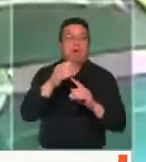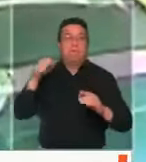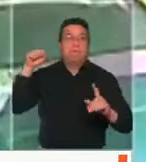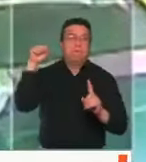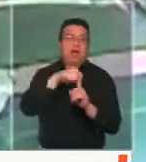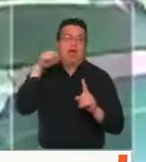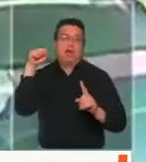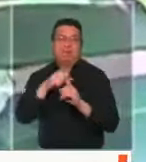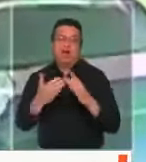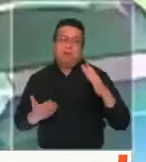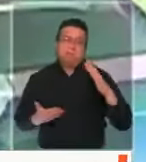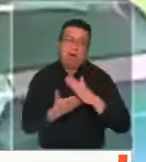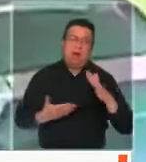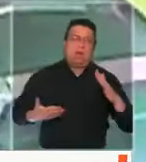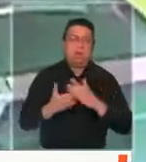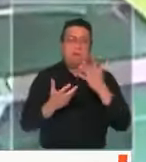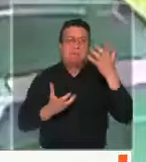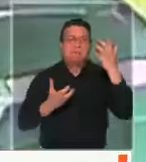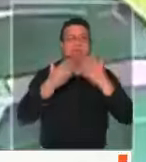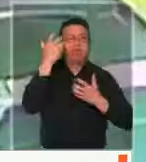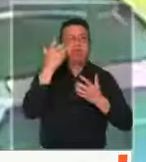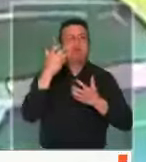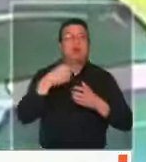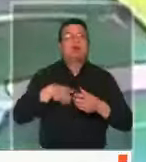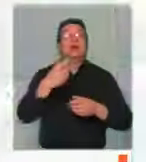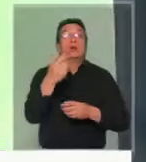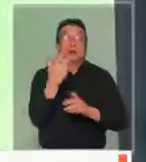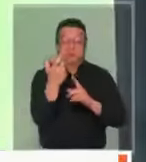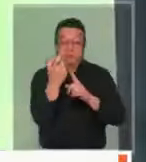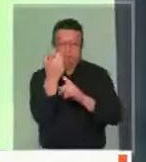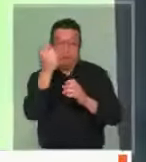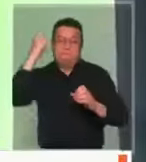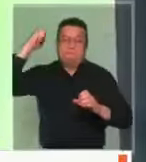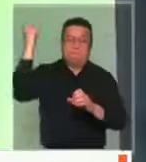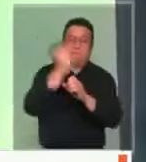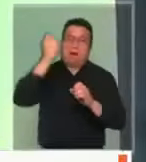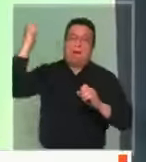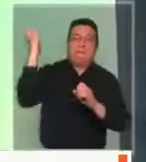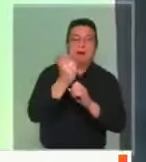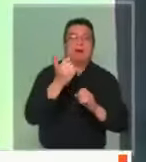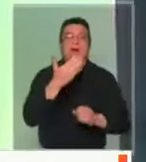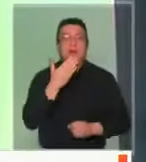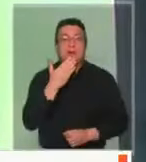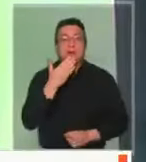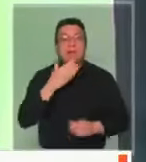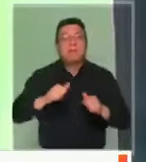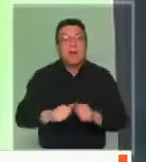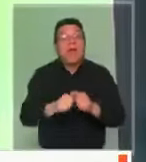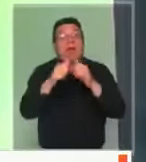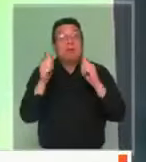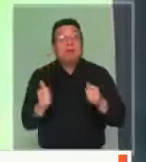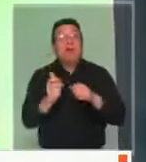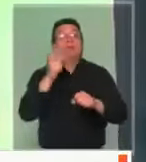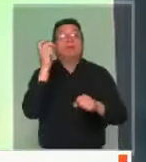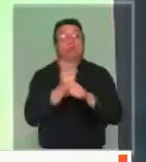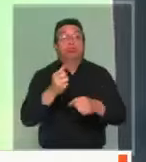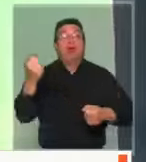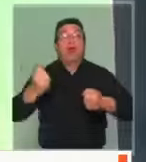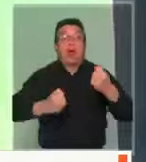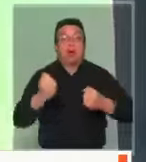una violenta golpiza, incluso con la empuñadura del arma de fuego. No contentos con esto, le robaron el